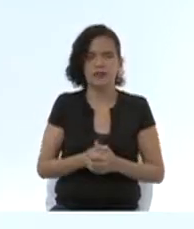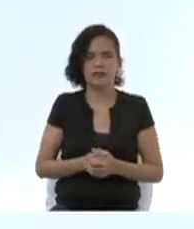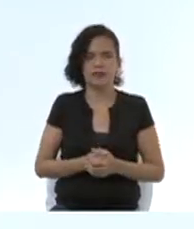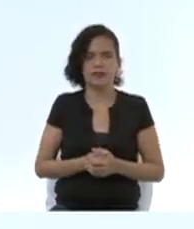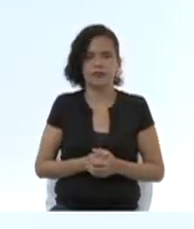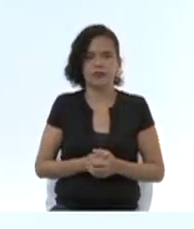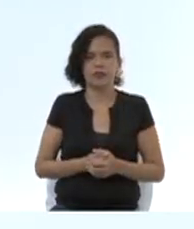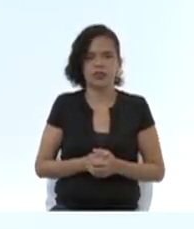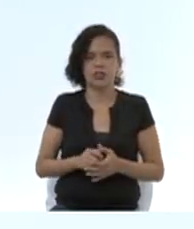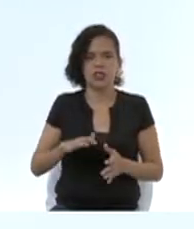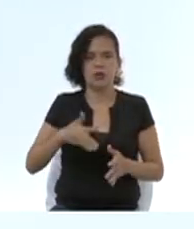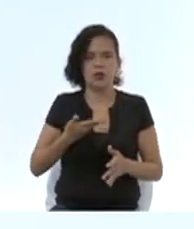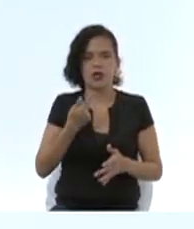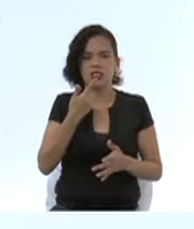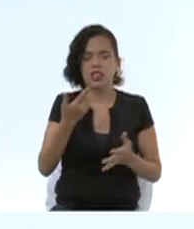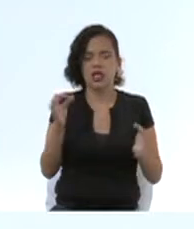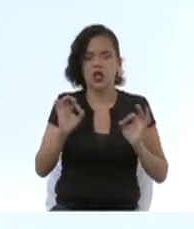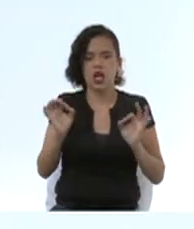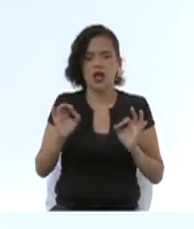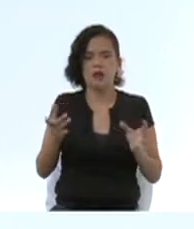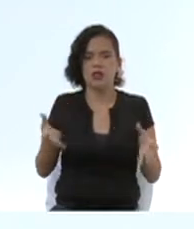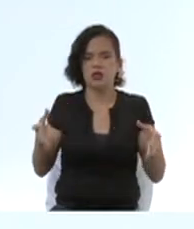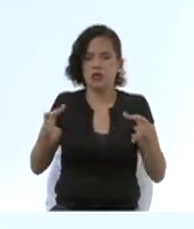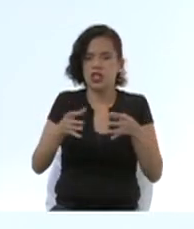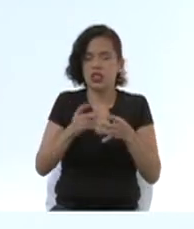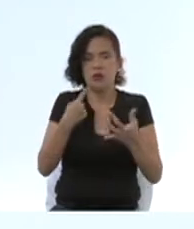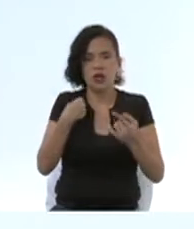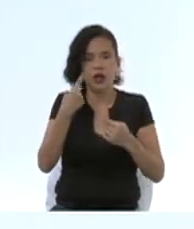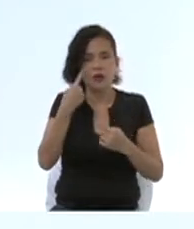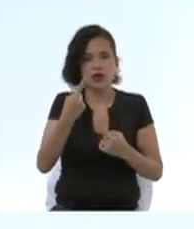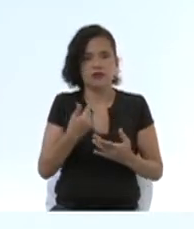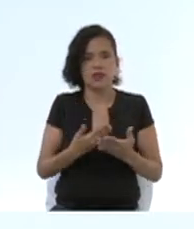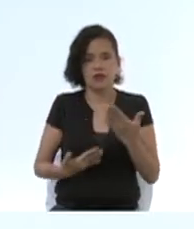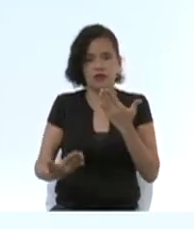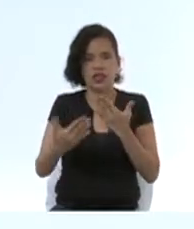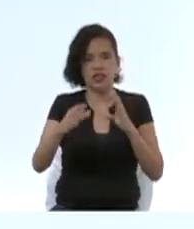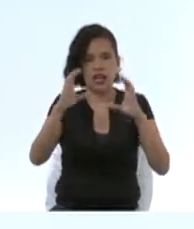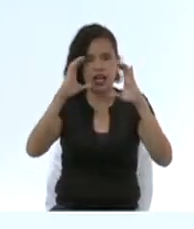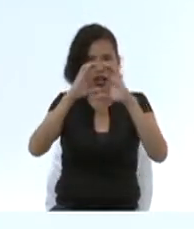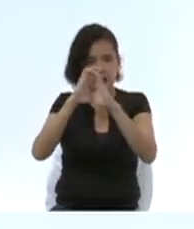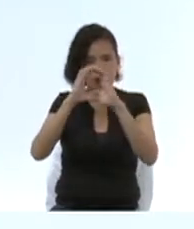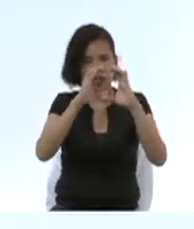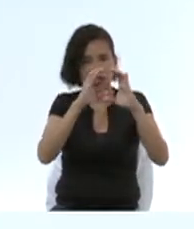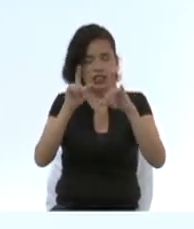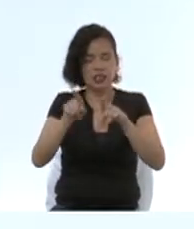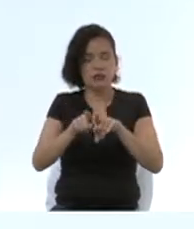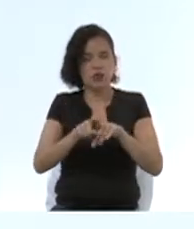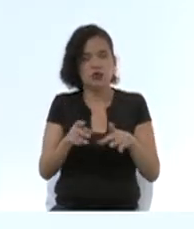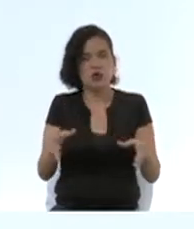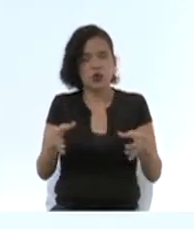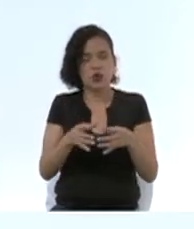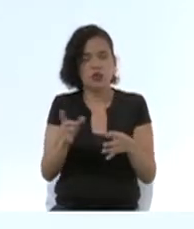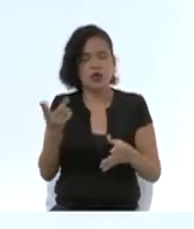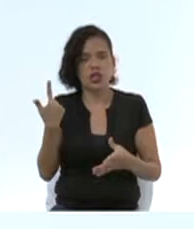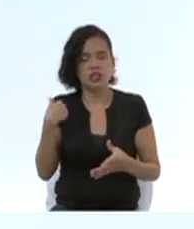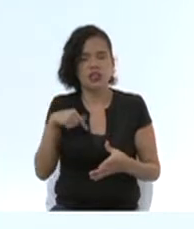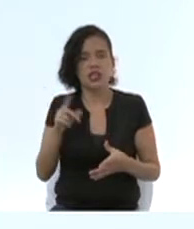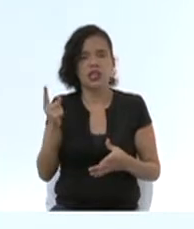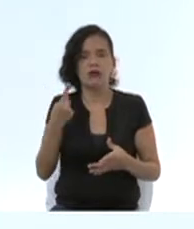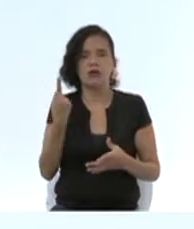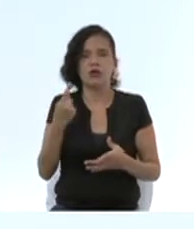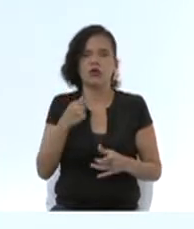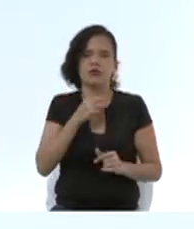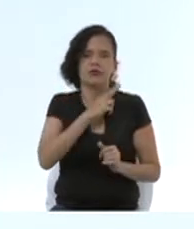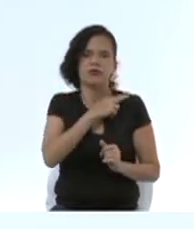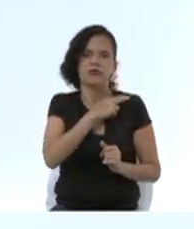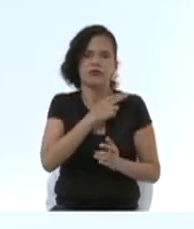Y cabe destacar que no nada más somos el equipo que ven al frente de las cámaras, también somos un grupo que tenemos la tutora, una de las mejores, la